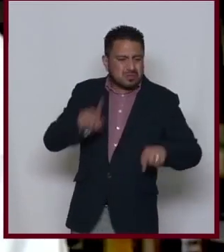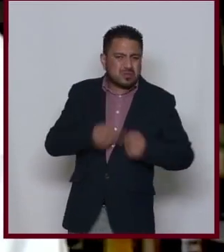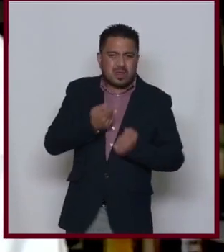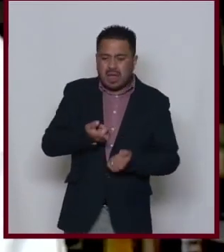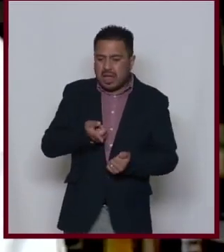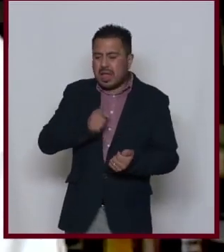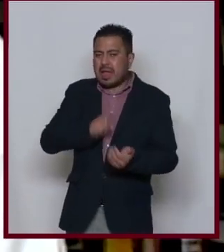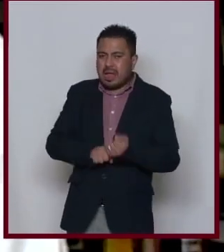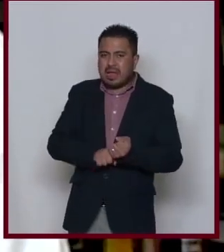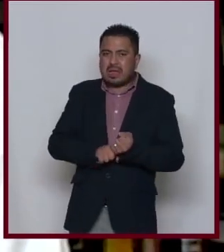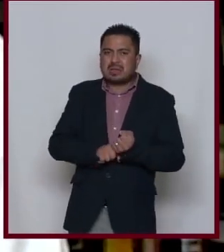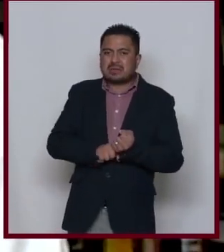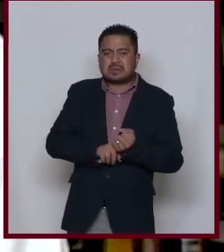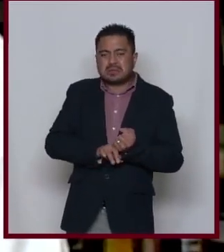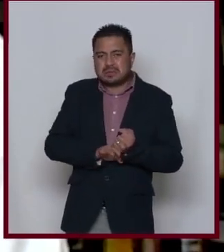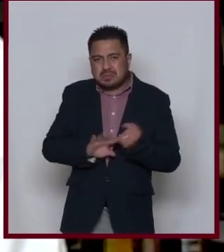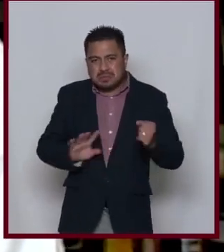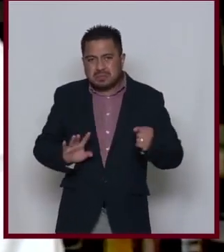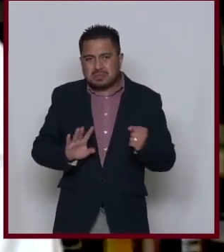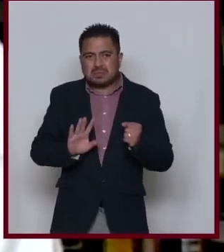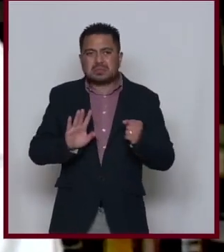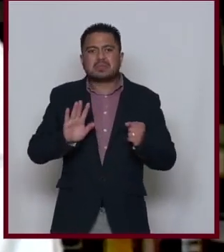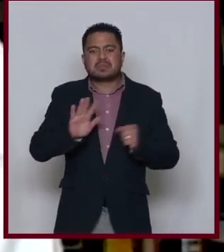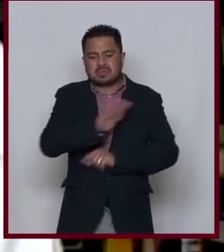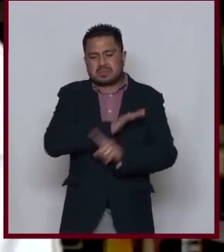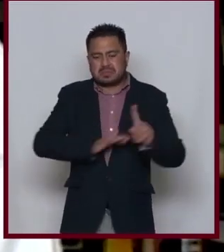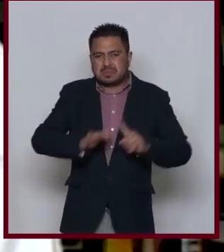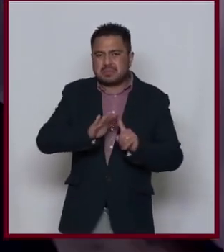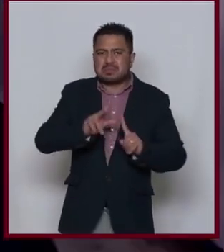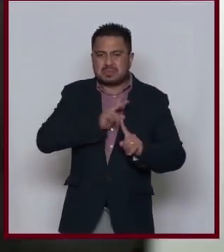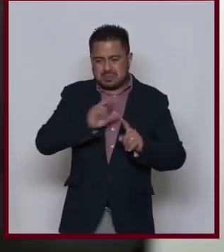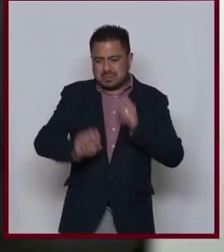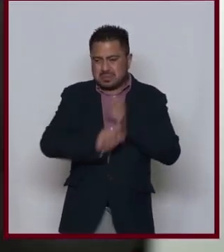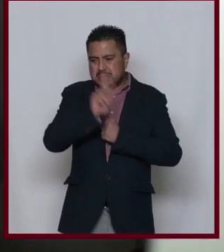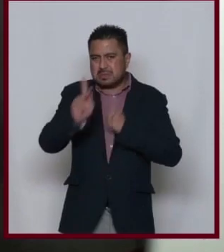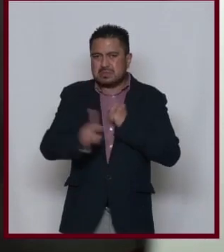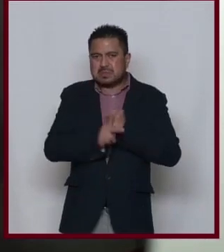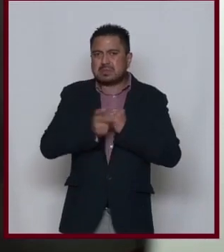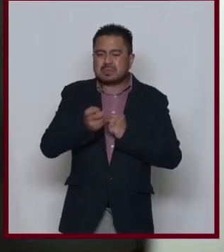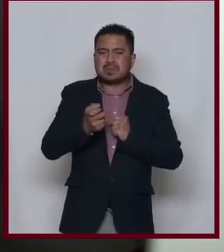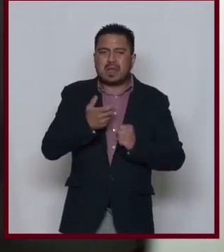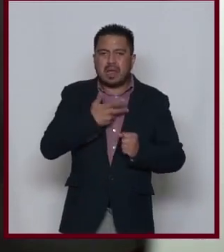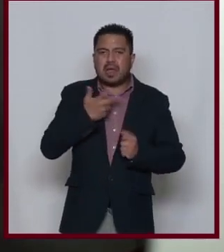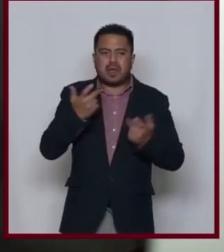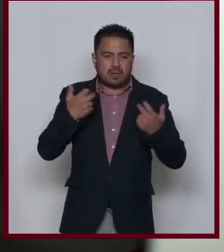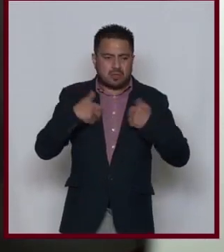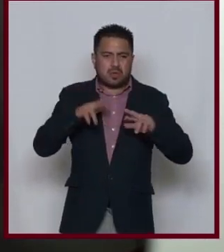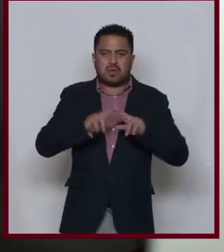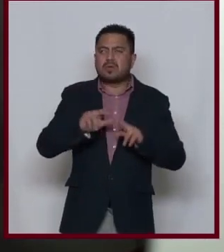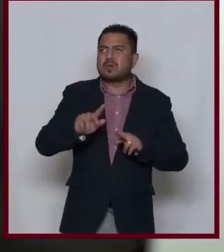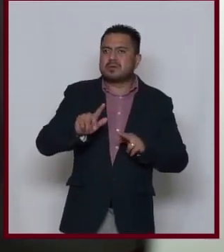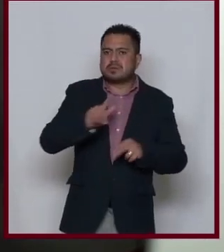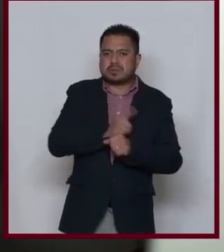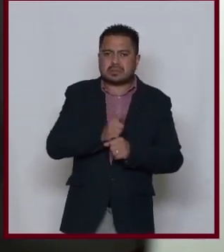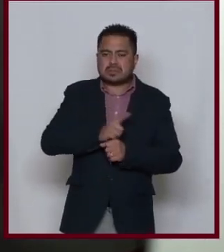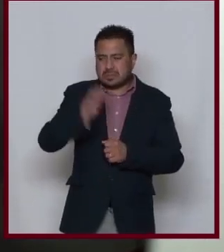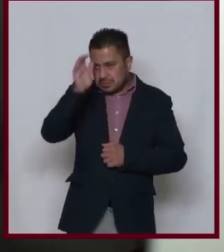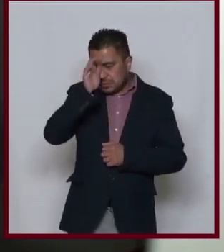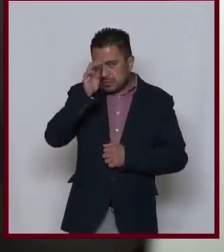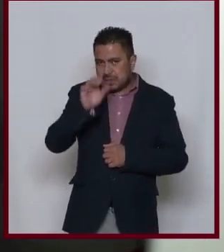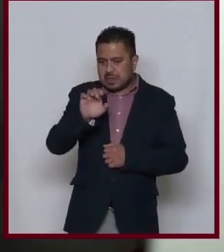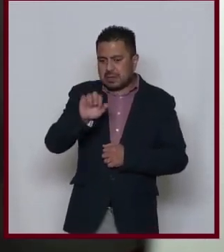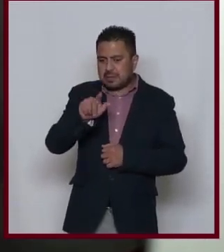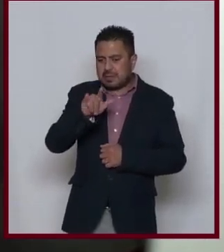de nuestro ambiente aquí en nuestro país, pues hay un profesor de la Facultad de Ciencias, Emilio